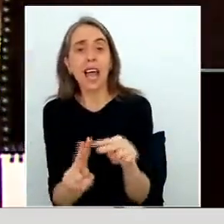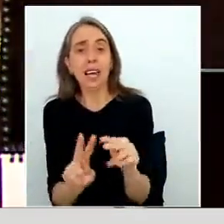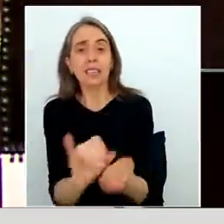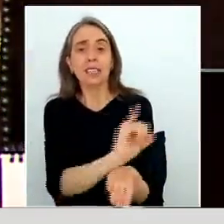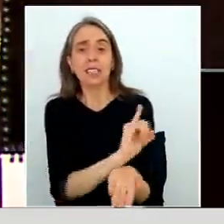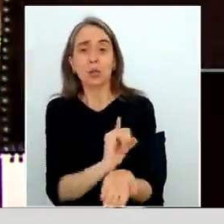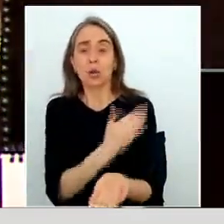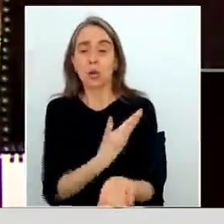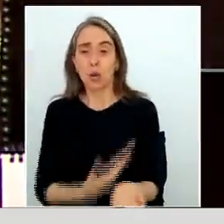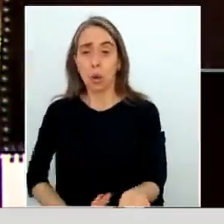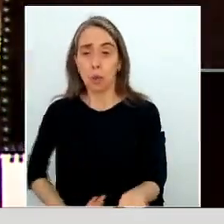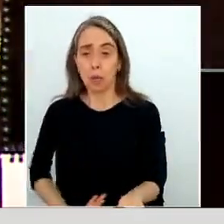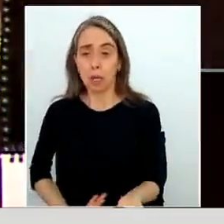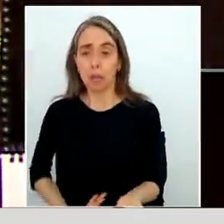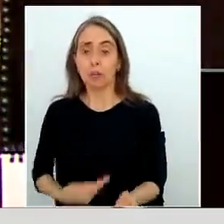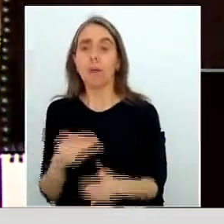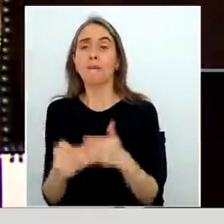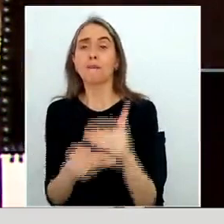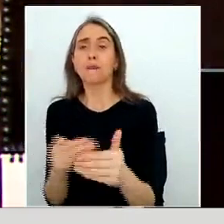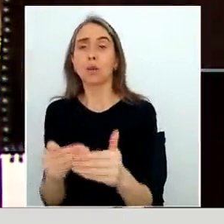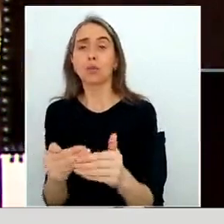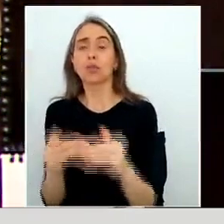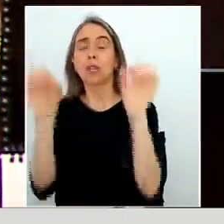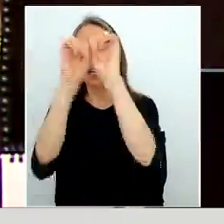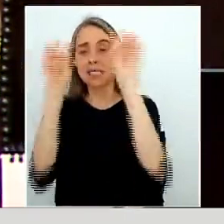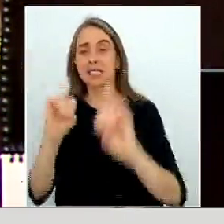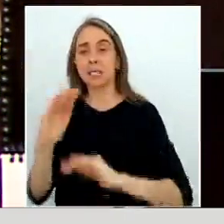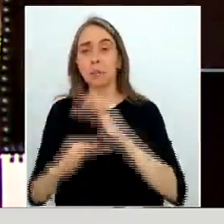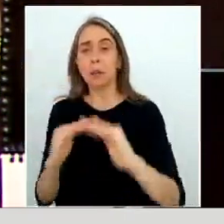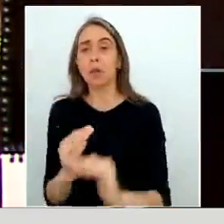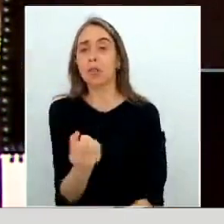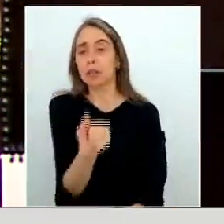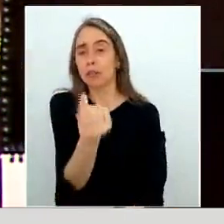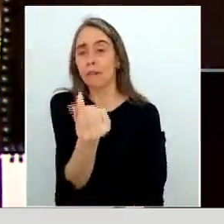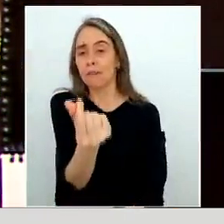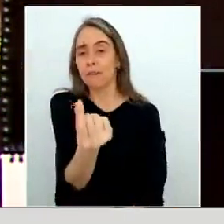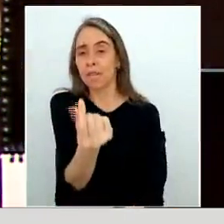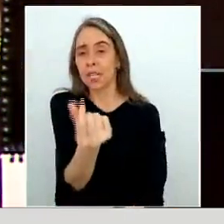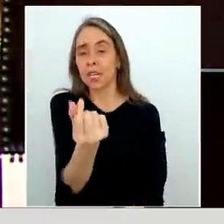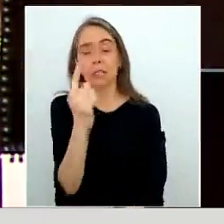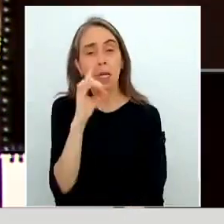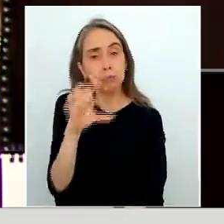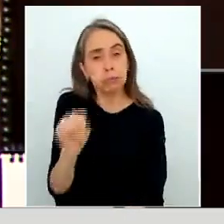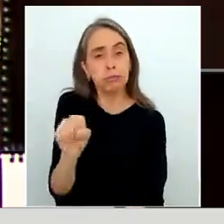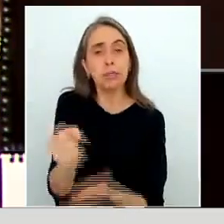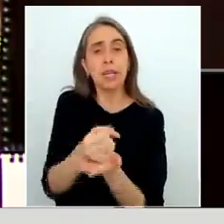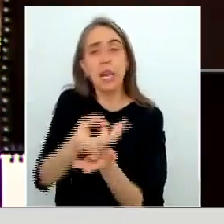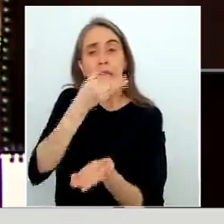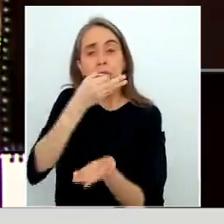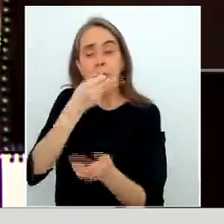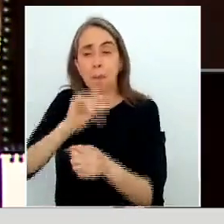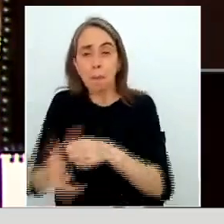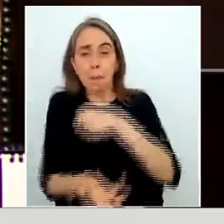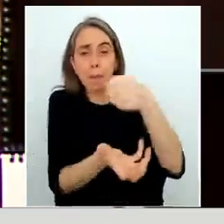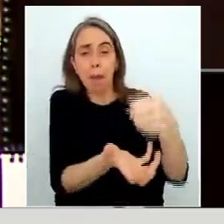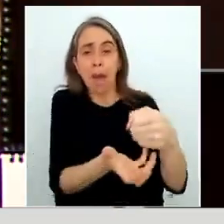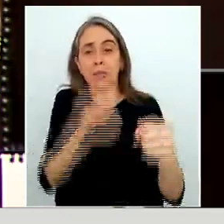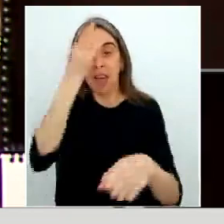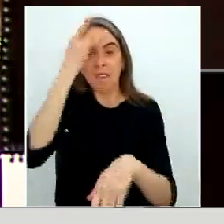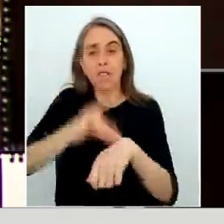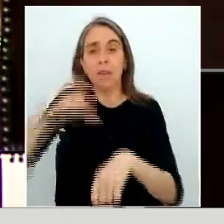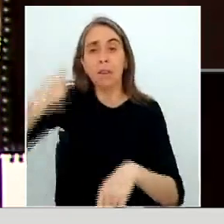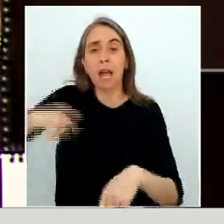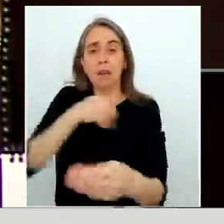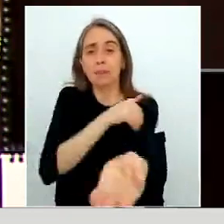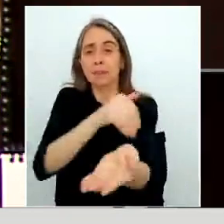el funcionamiento del sistema de protección financiera para el diagnóstico y tratamiento de enfermedades de alto costo y la incorporación de nuevas coberturas